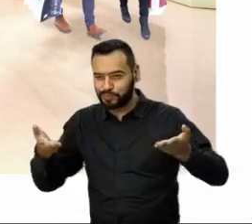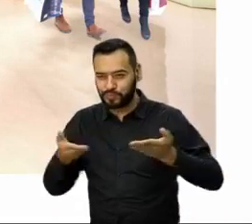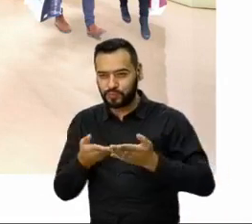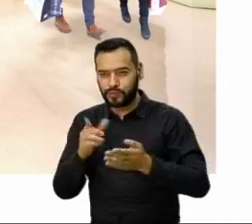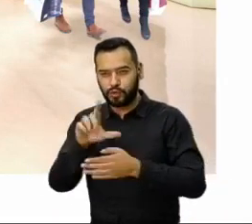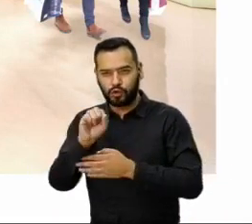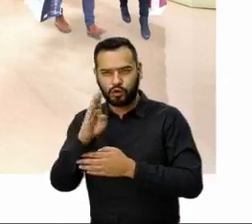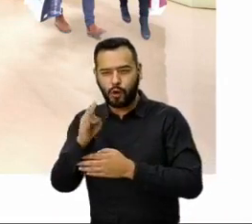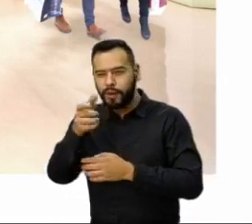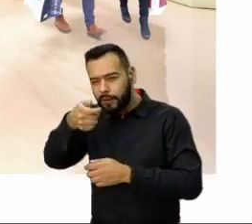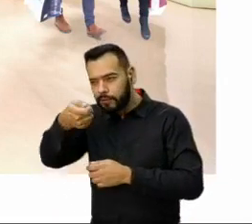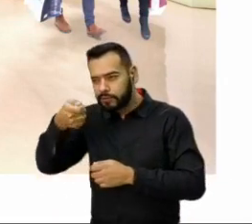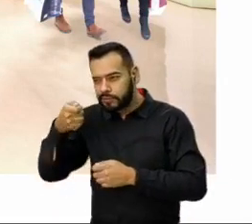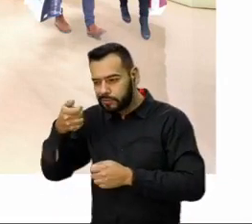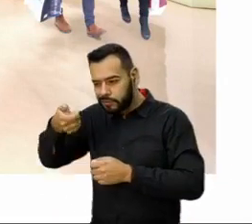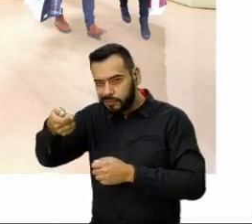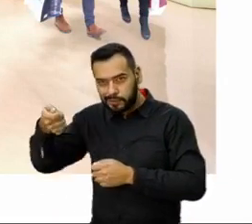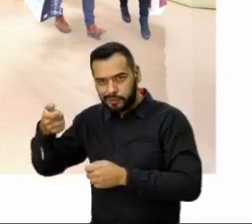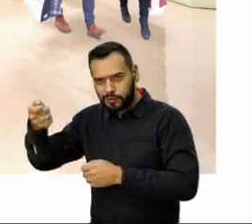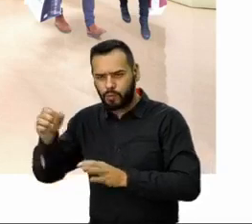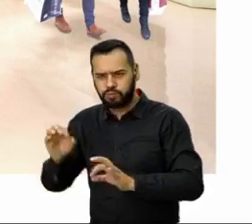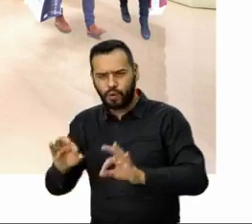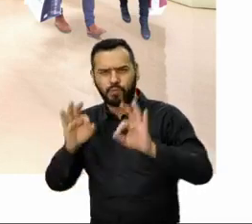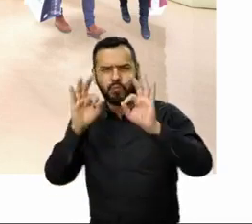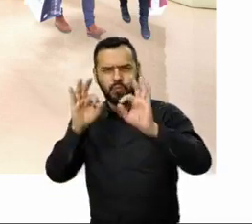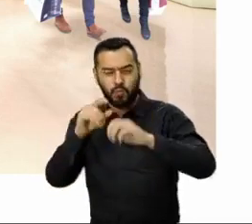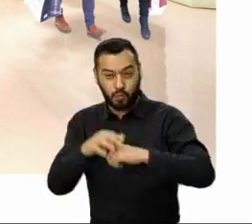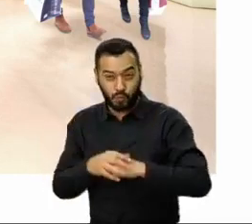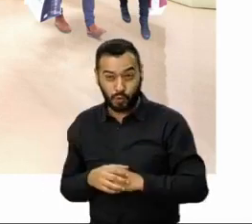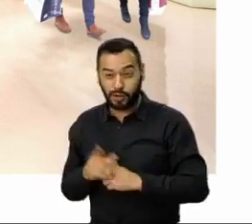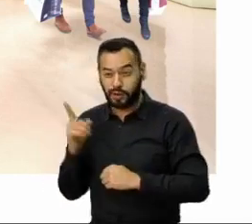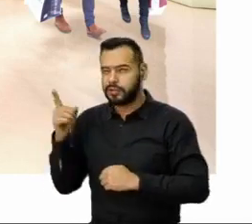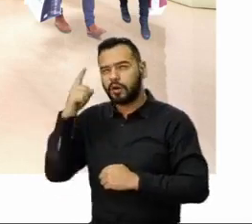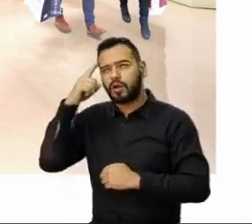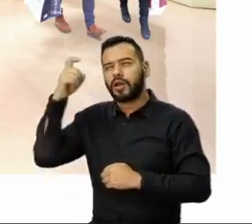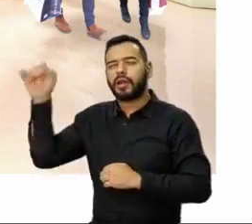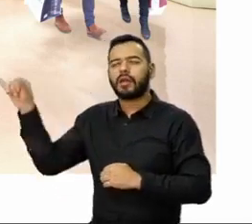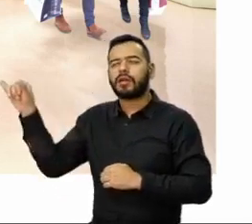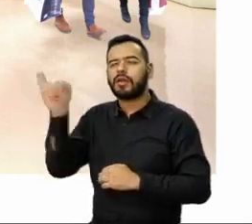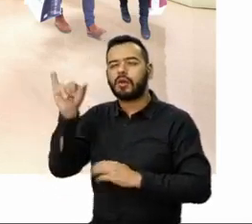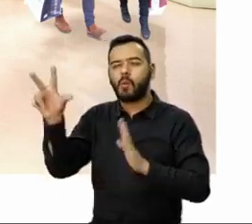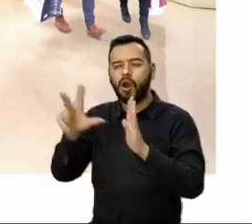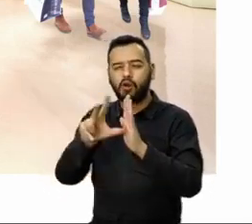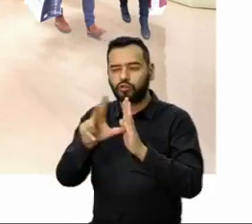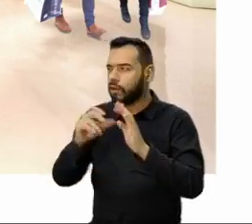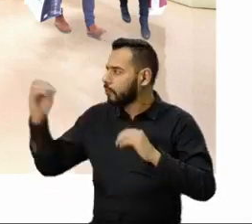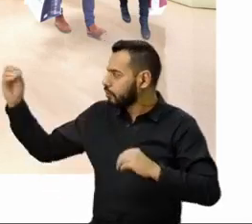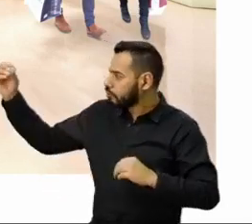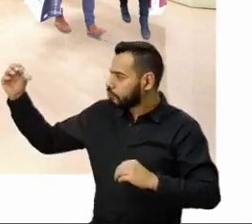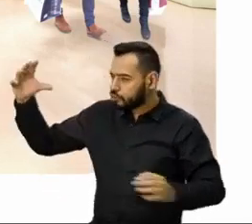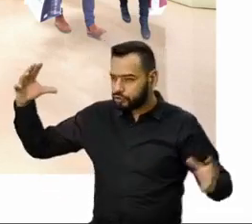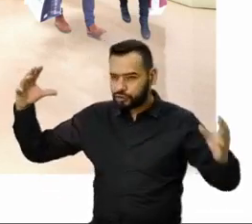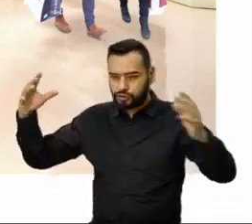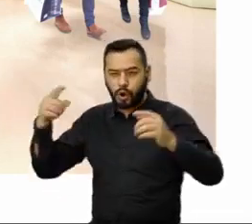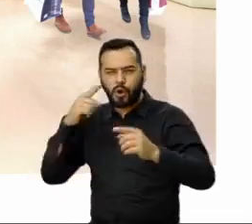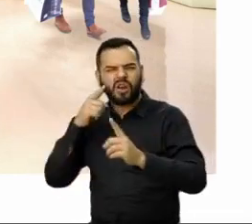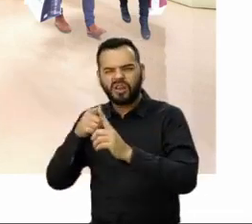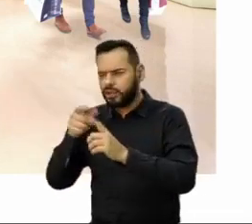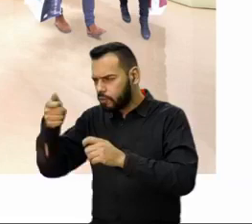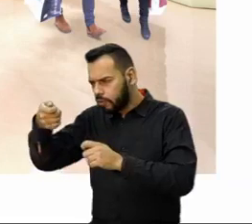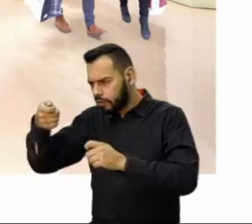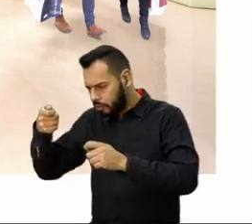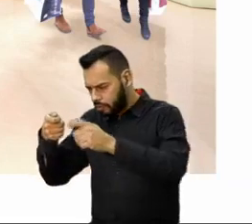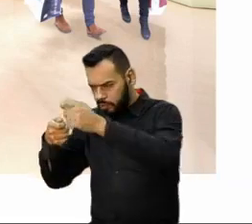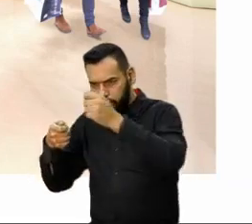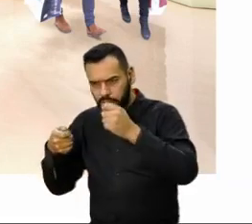maravilloso este lobby es muy bueno por sus condiciones está inspirado en un hotel por ende la claridad la idea de los casilleros es que las personas al llegar